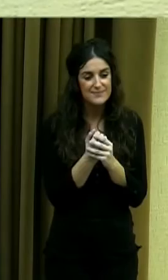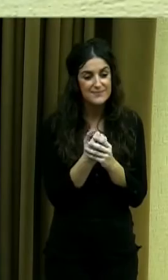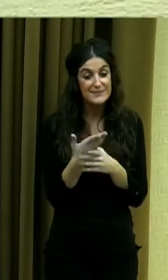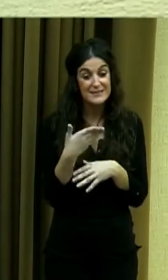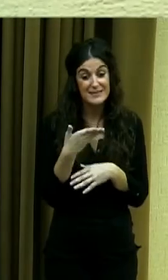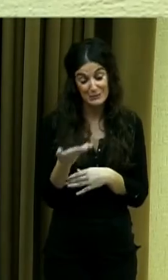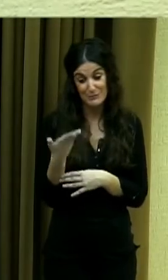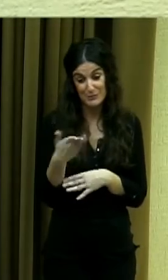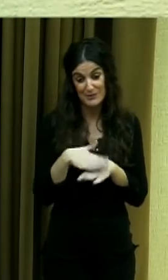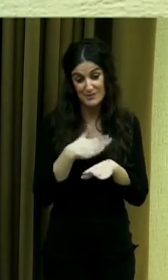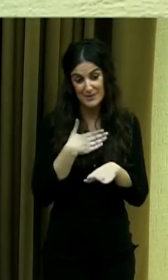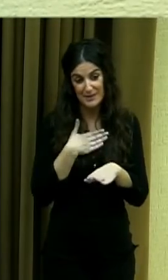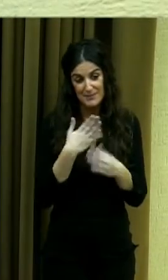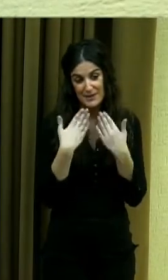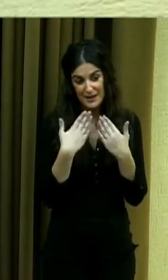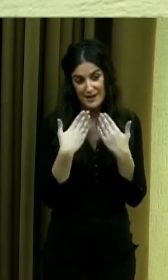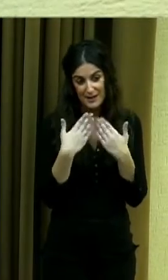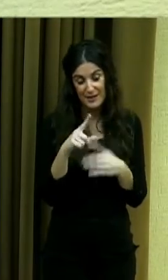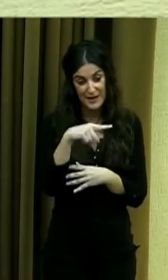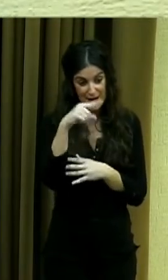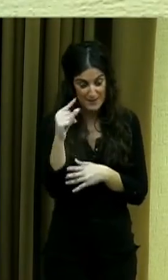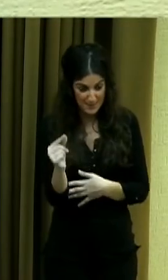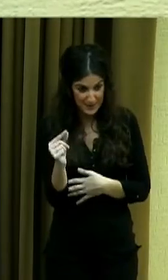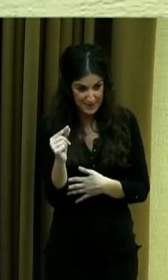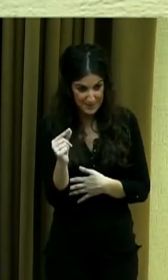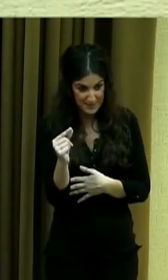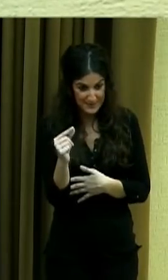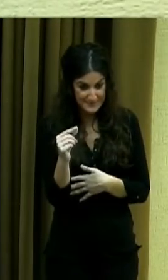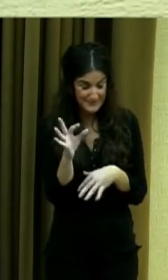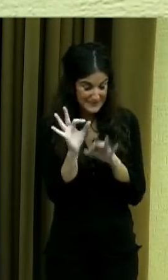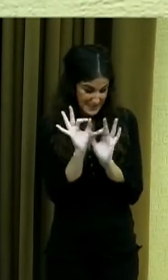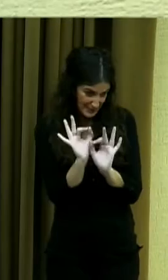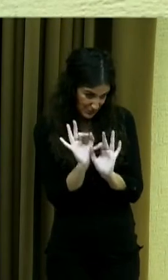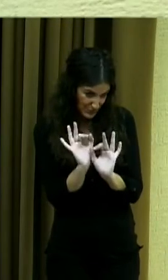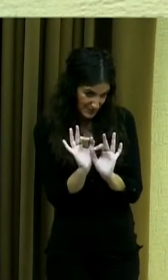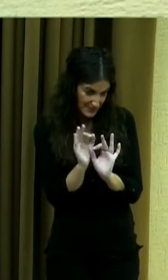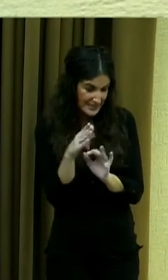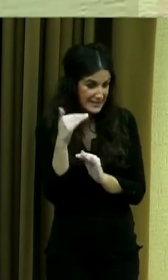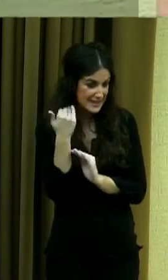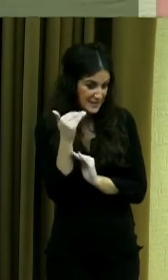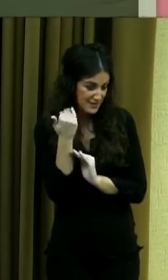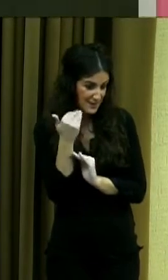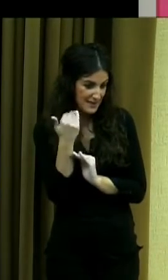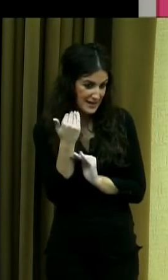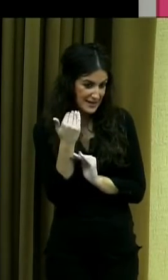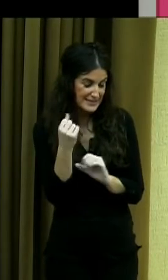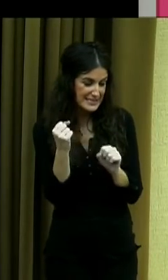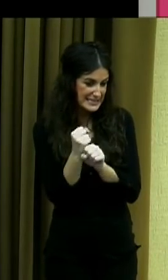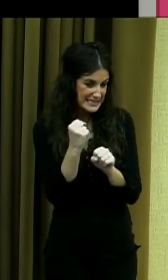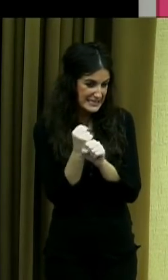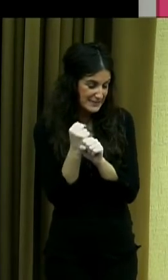Importante para mí agradecer a SPAINBA y en particular a Magdalena Moriche la labor que